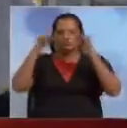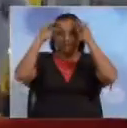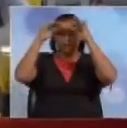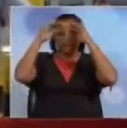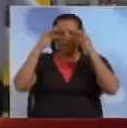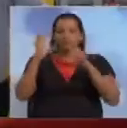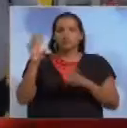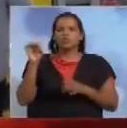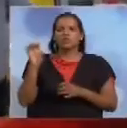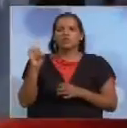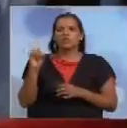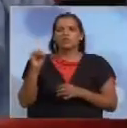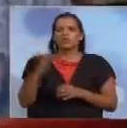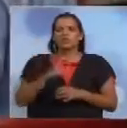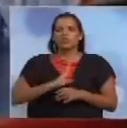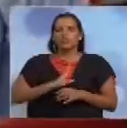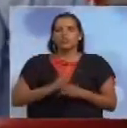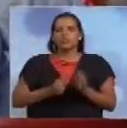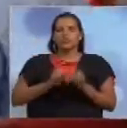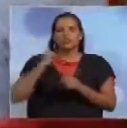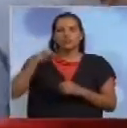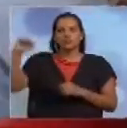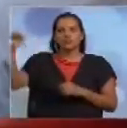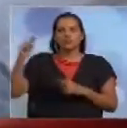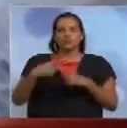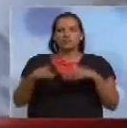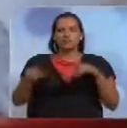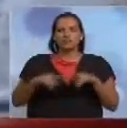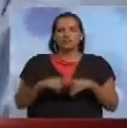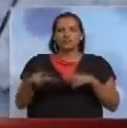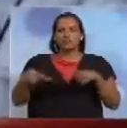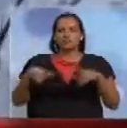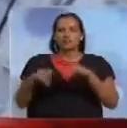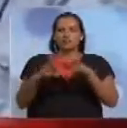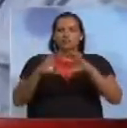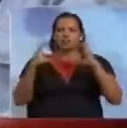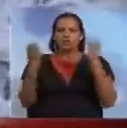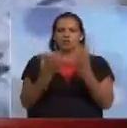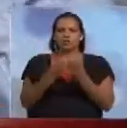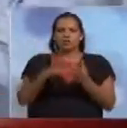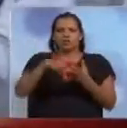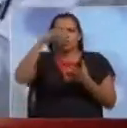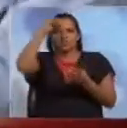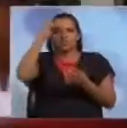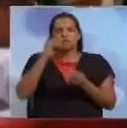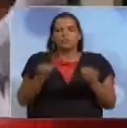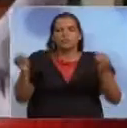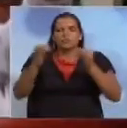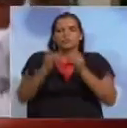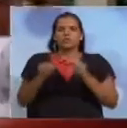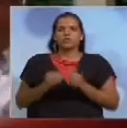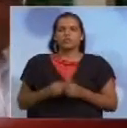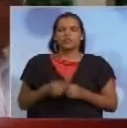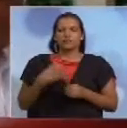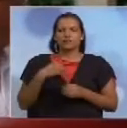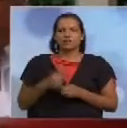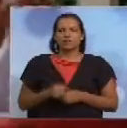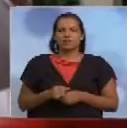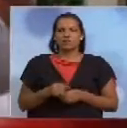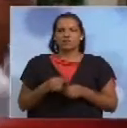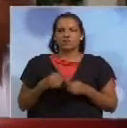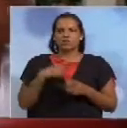para 80 técnicos que viajaron a diferentes partes del mundo para ampliar sus conocimientos. El segundo eje,